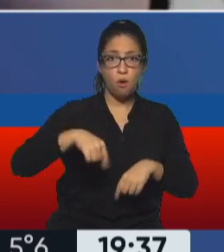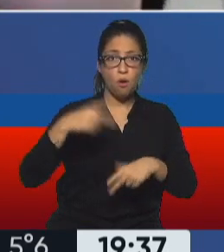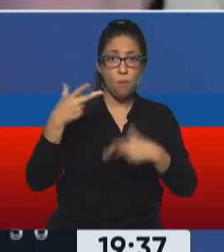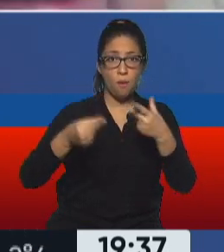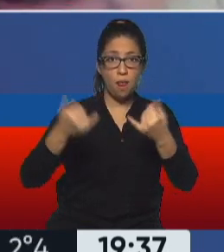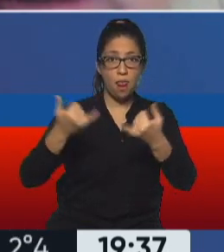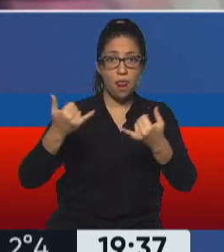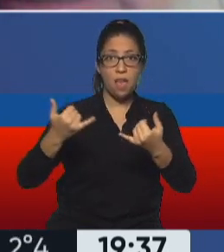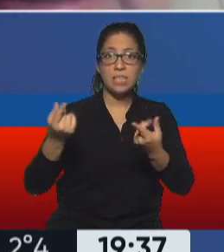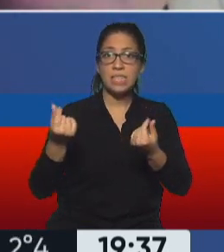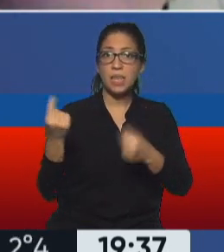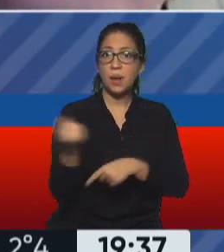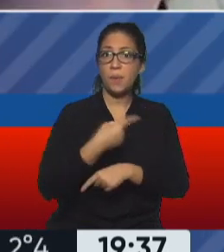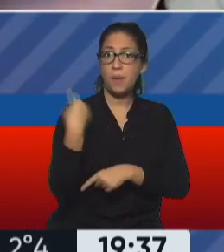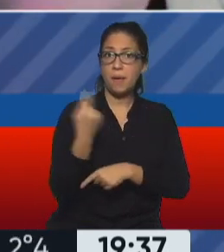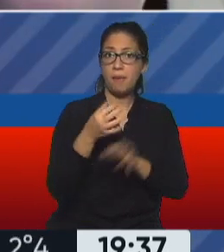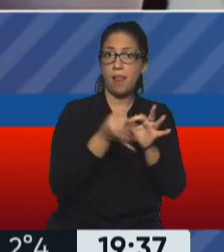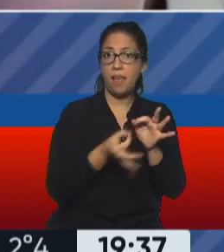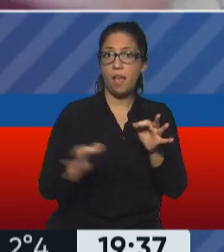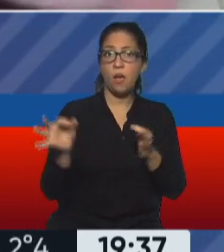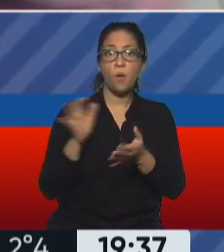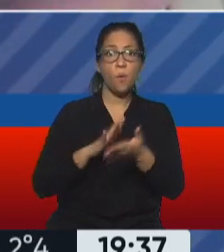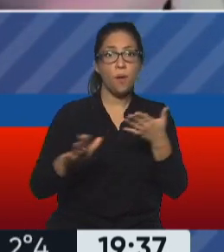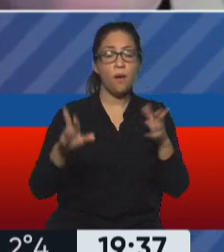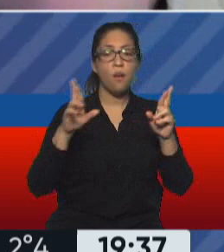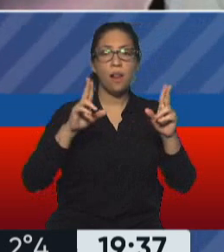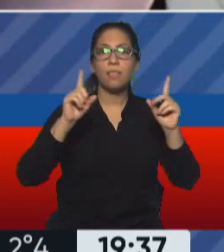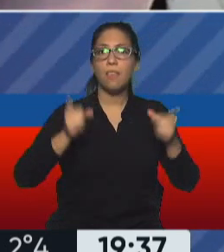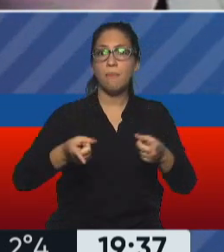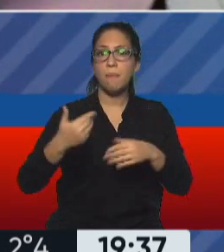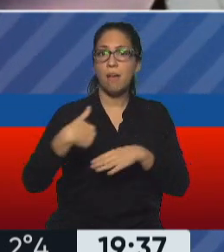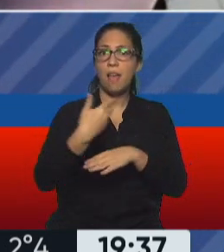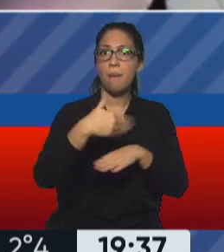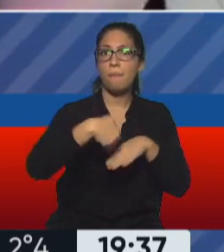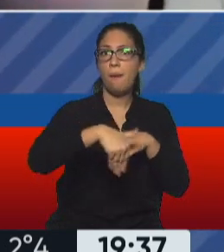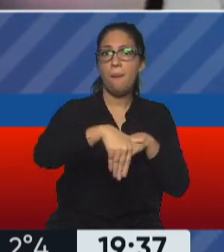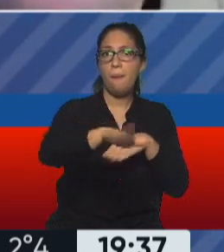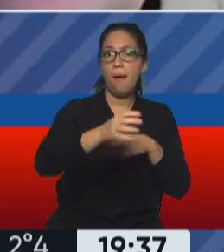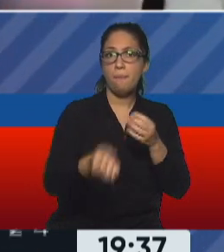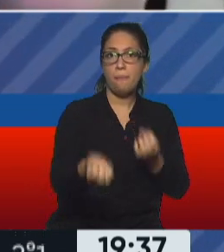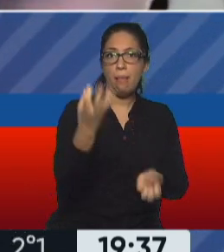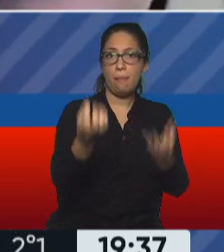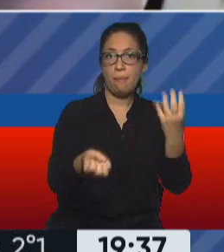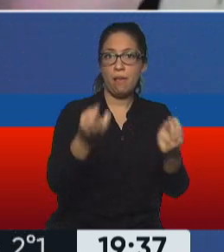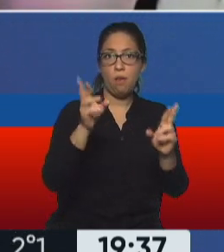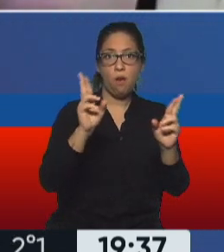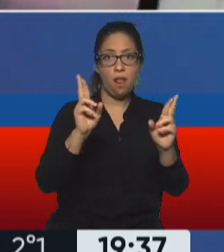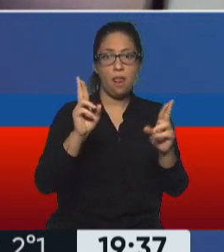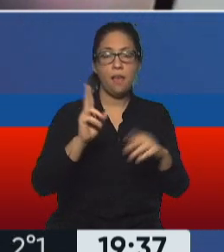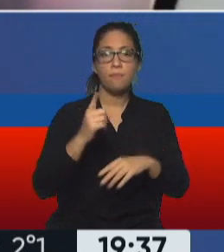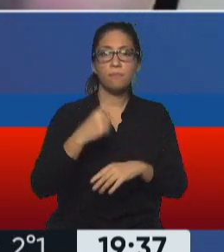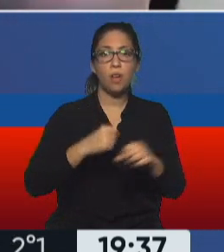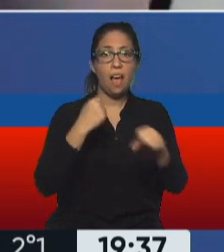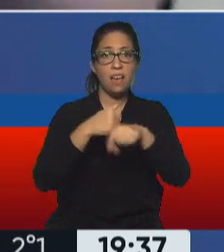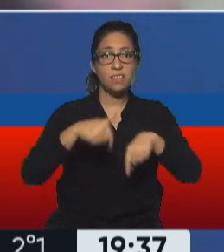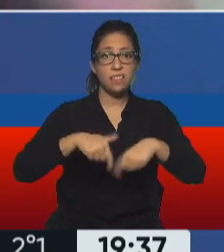disponemos nos están sirviendo para las nuevas variantes, esperemos que sirvan también para las próximas, pero hasta tanto eso ocurra, la